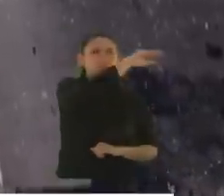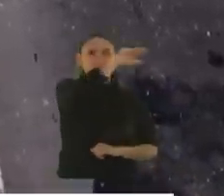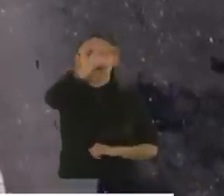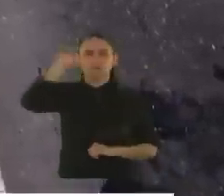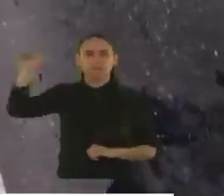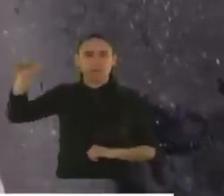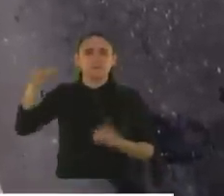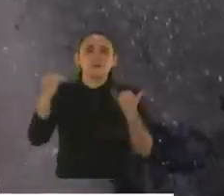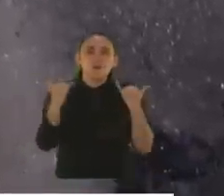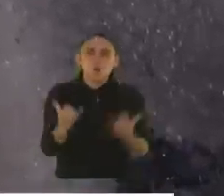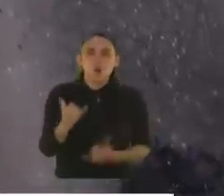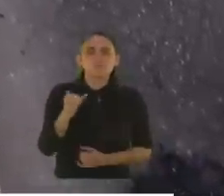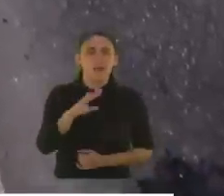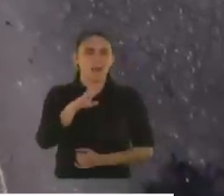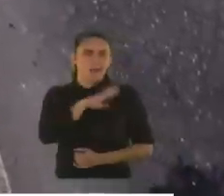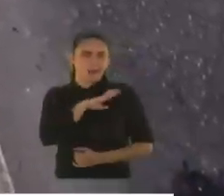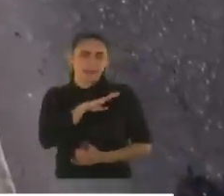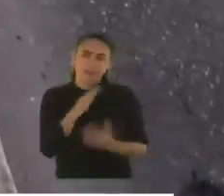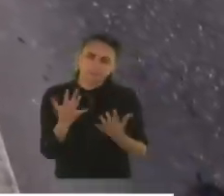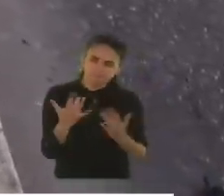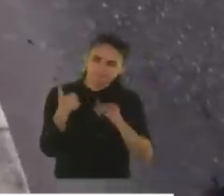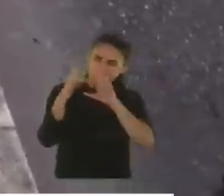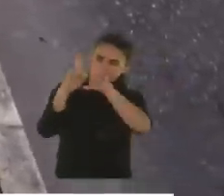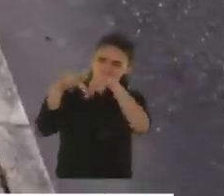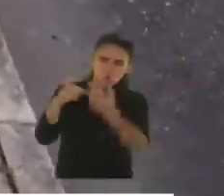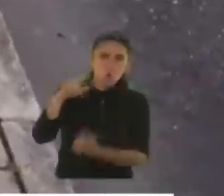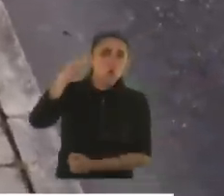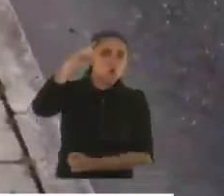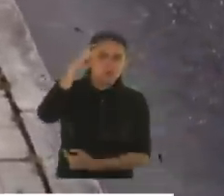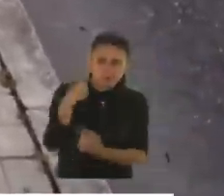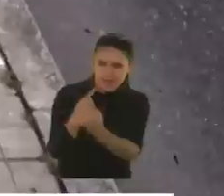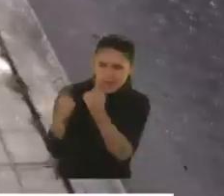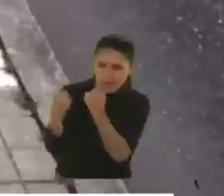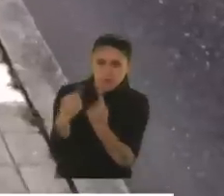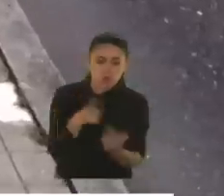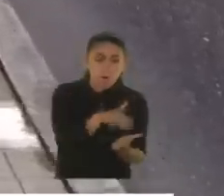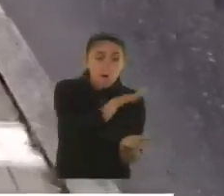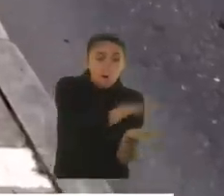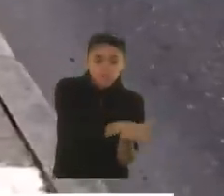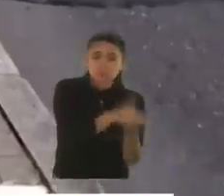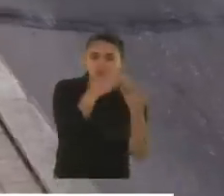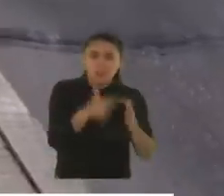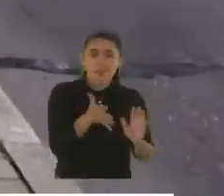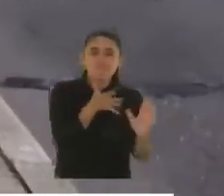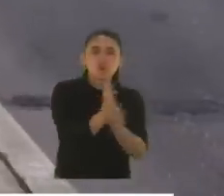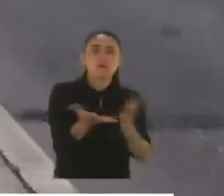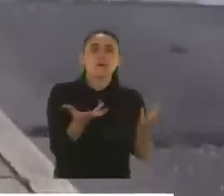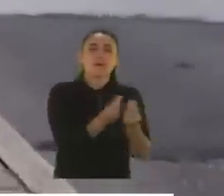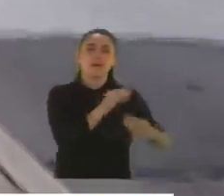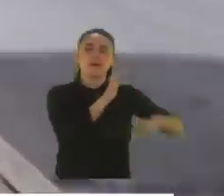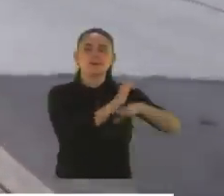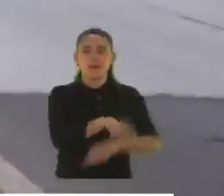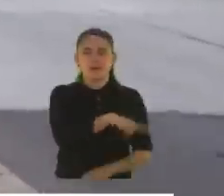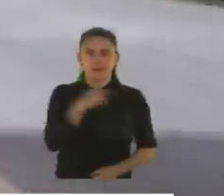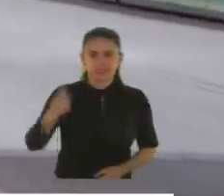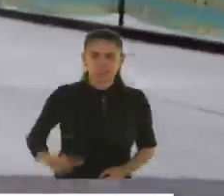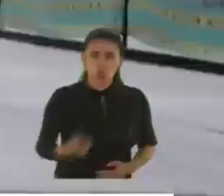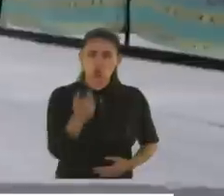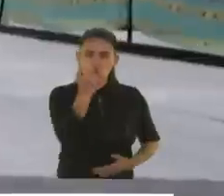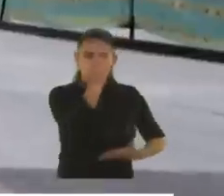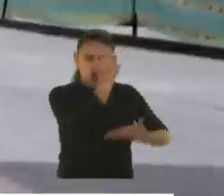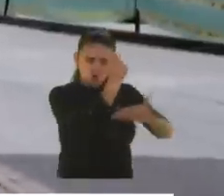una reunión con el gobierno nacional en el que dice tener un informe entregado por el consorcio chino donde aparecen los costos